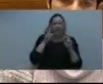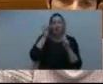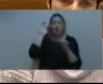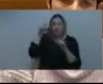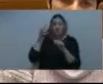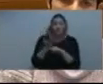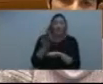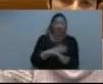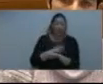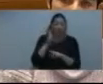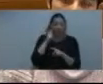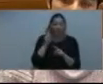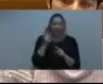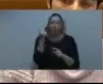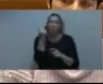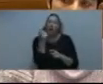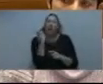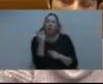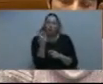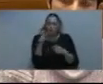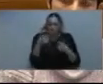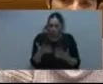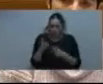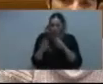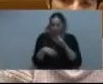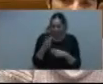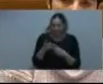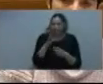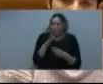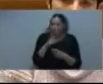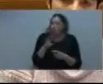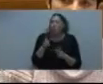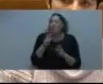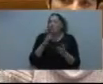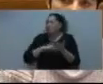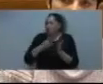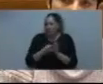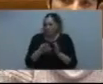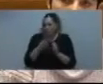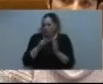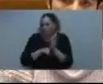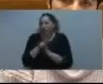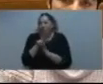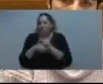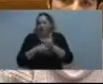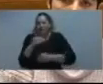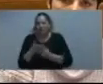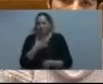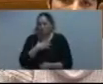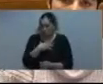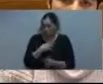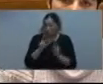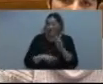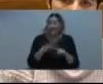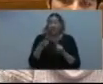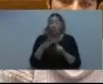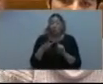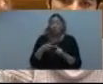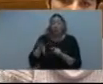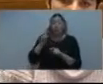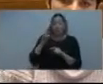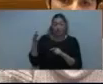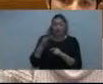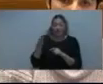no creemos, si la sociedad no está implicada, difícilmente este proyecto saldrá adelante. Después, hay que tener que el prerrománico,